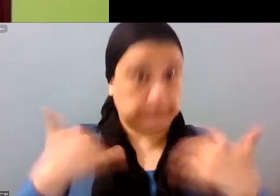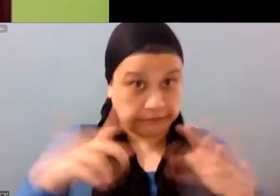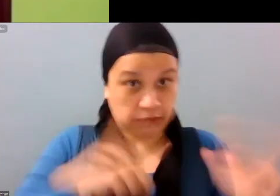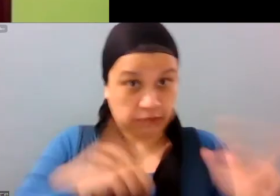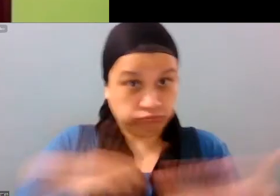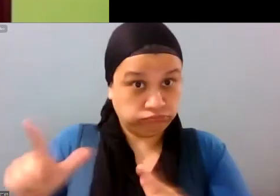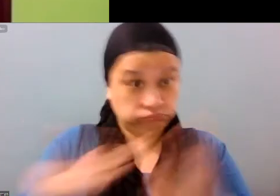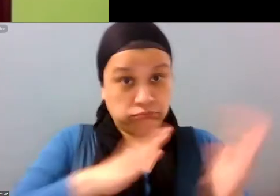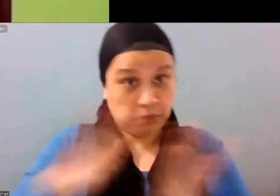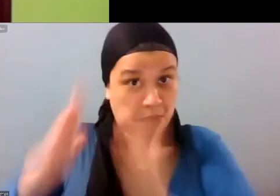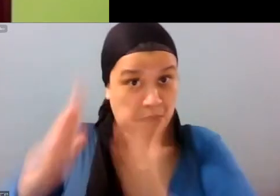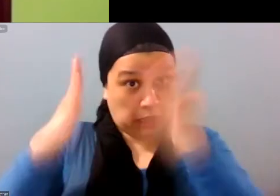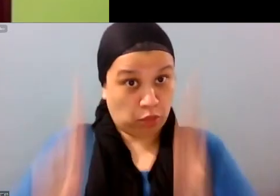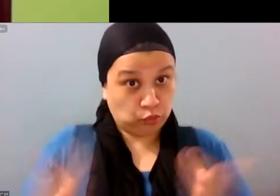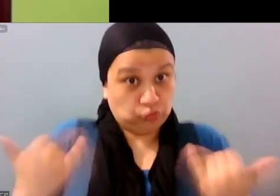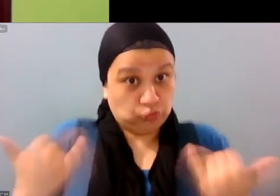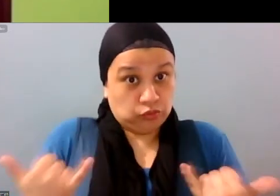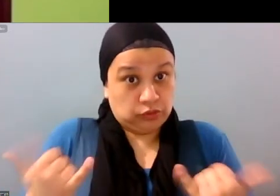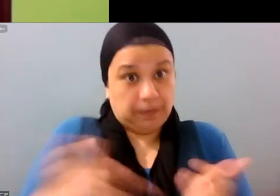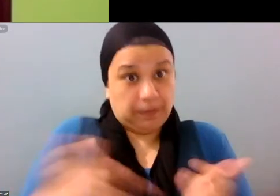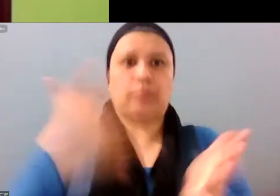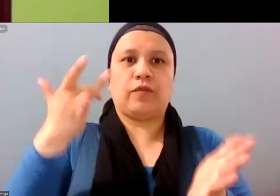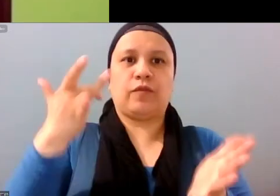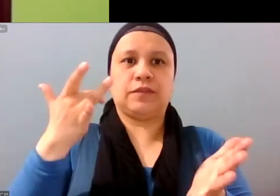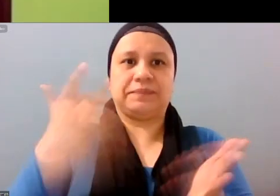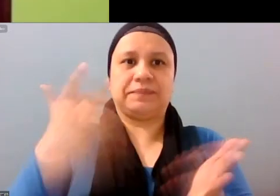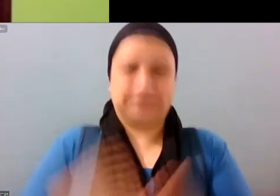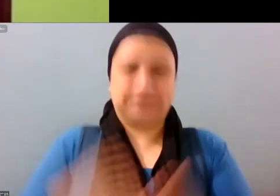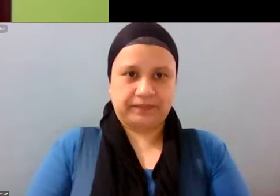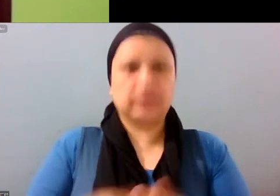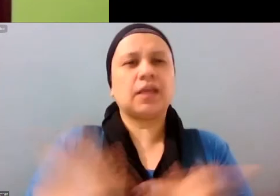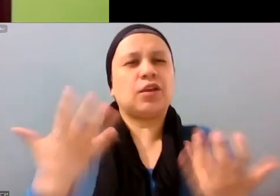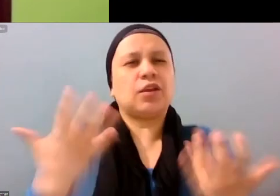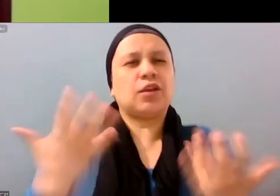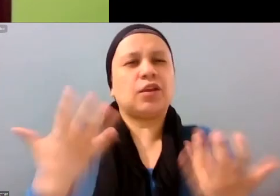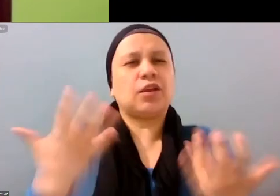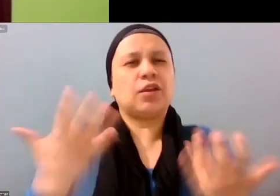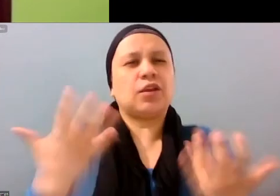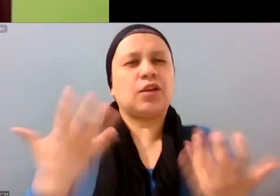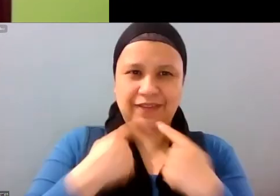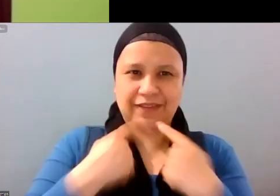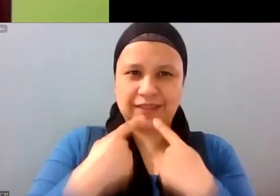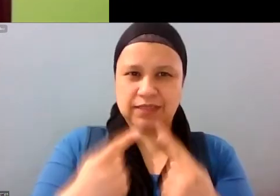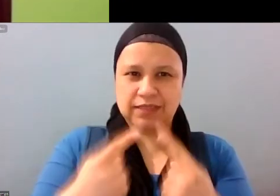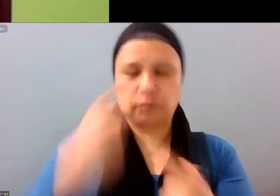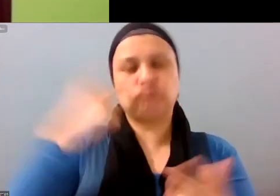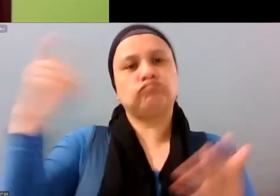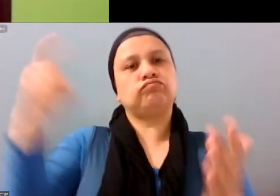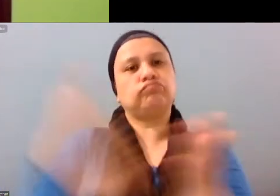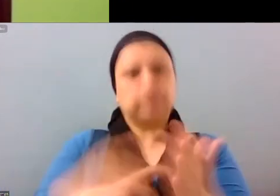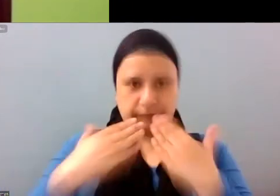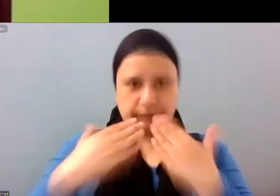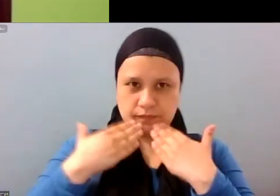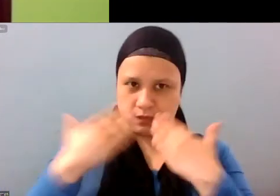aprovecharlas quisiéramos reiterar el reconocimiento el agradecimiento al equipo